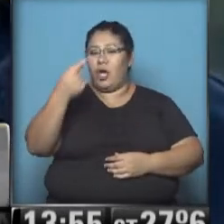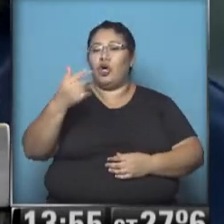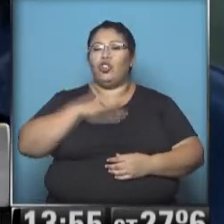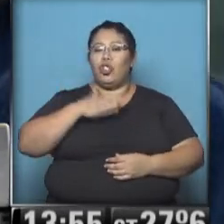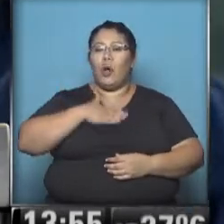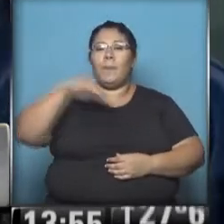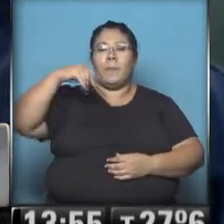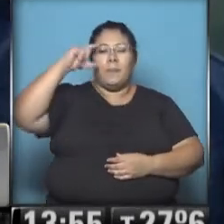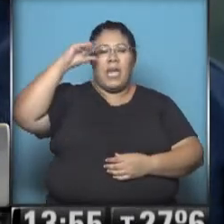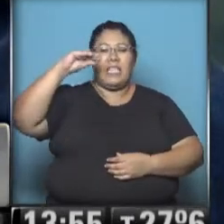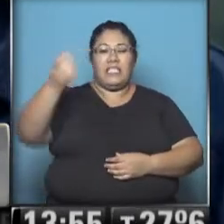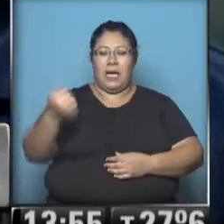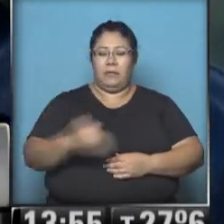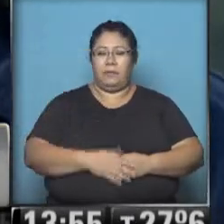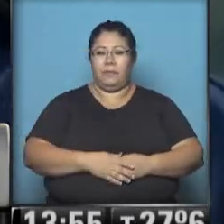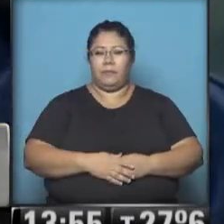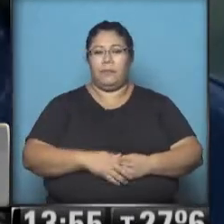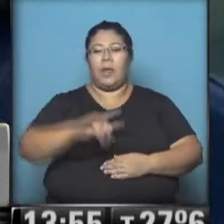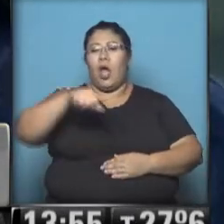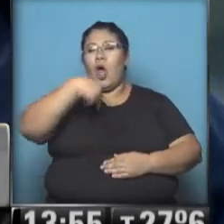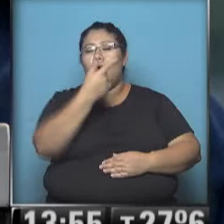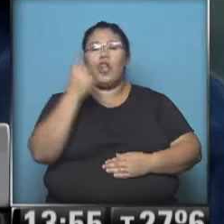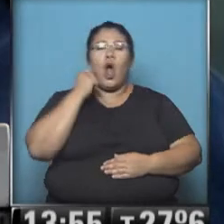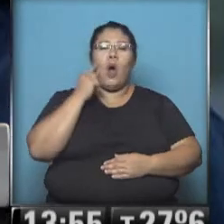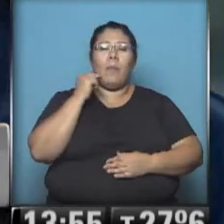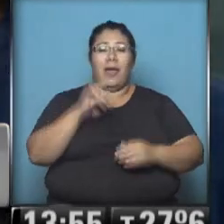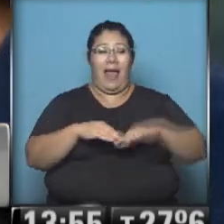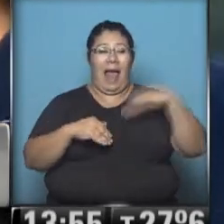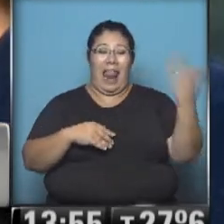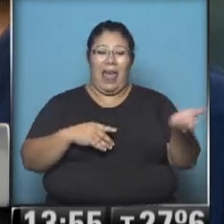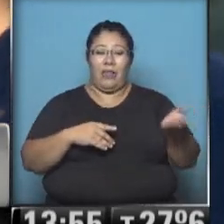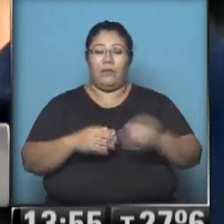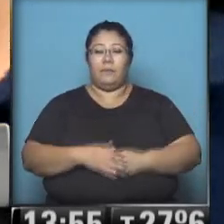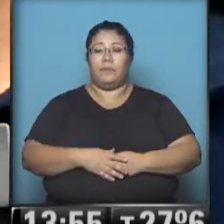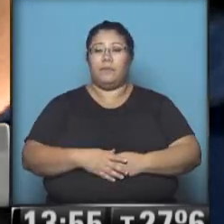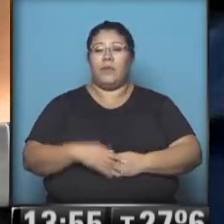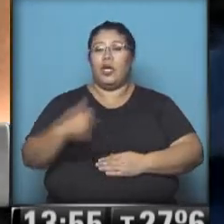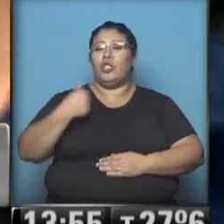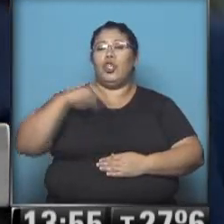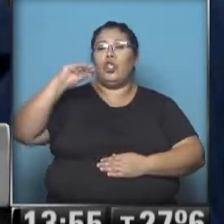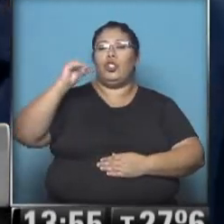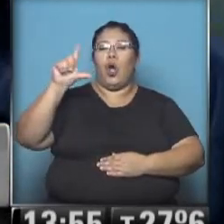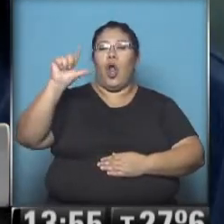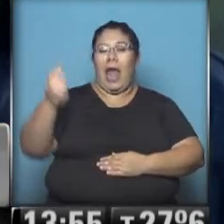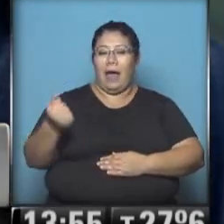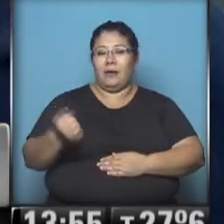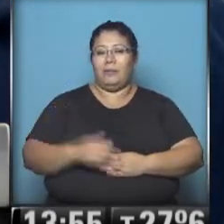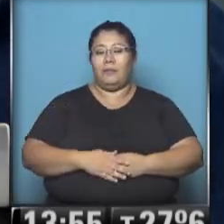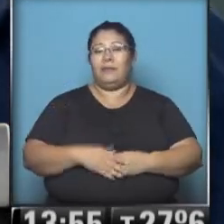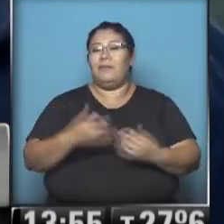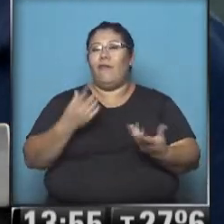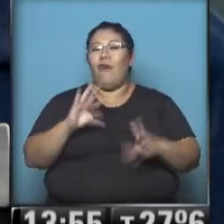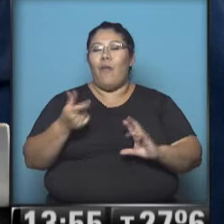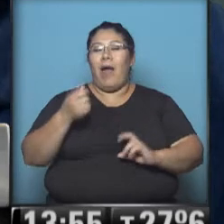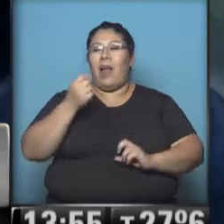mecha este y otro flaco que estaba al lado que van siempre la máscara dijo y yo soy la chola que todo lo ve mal y fue